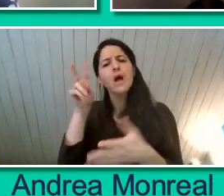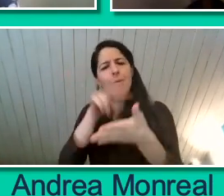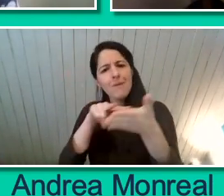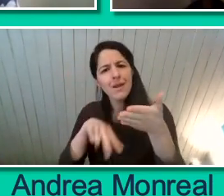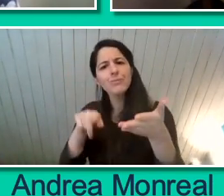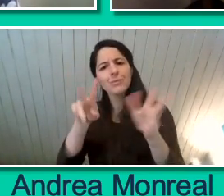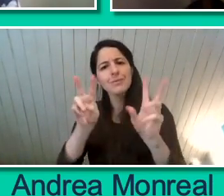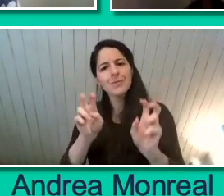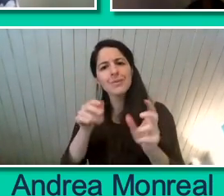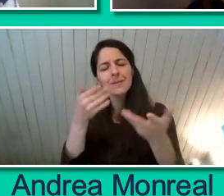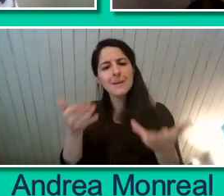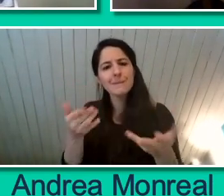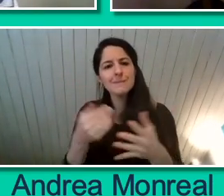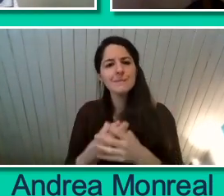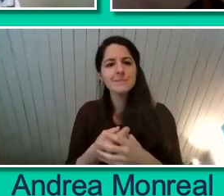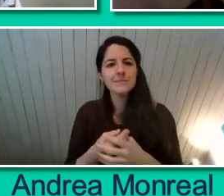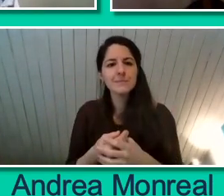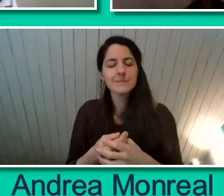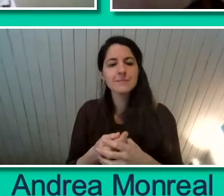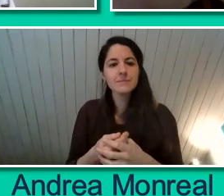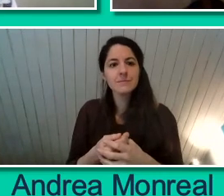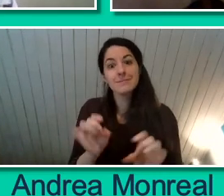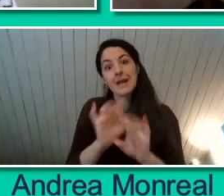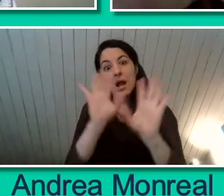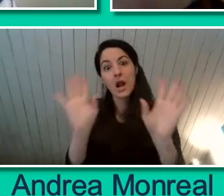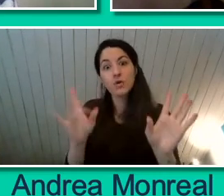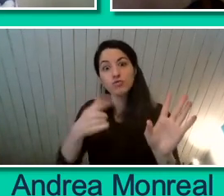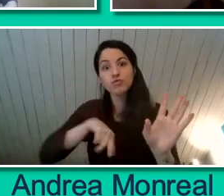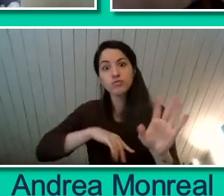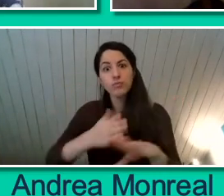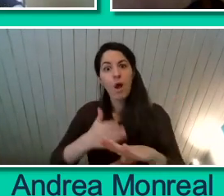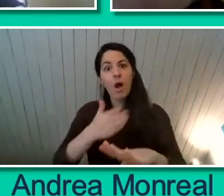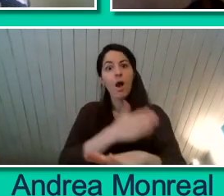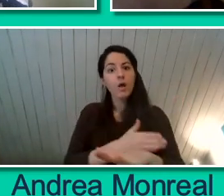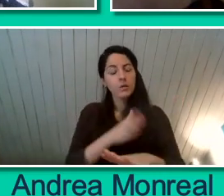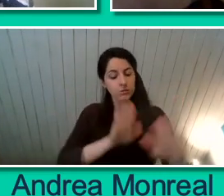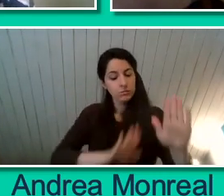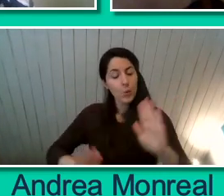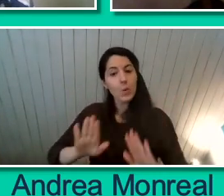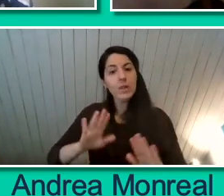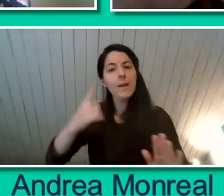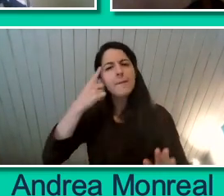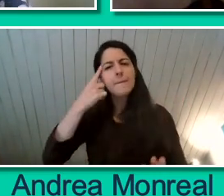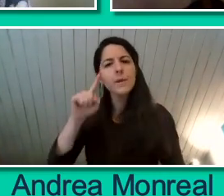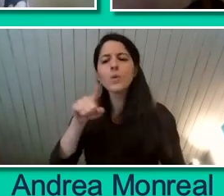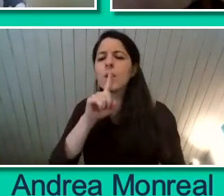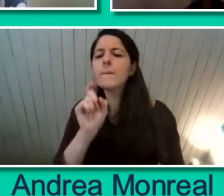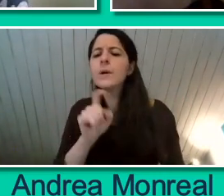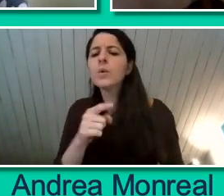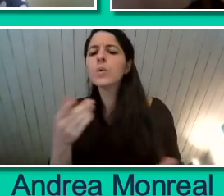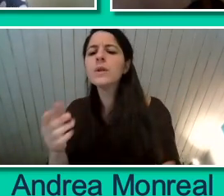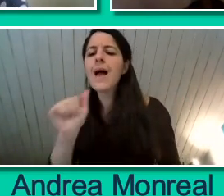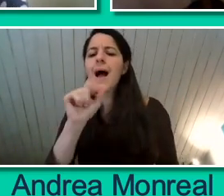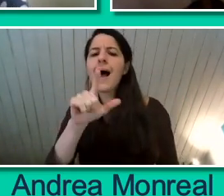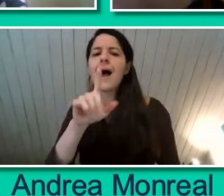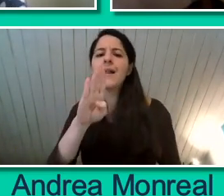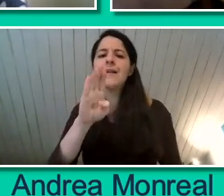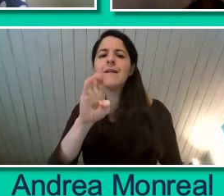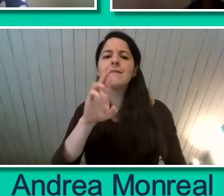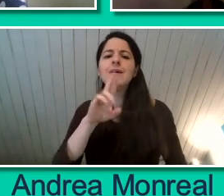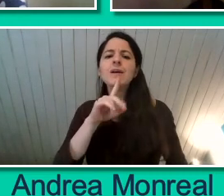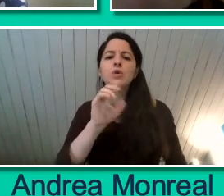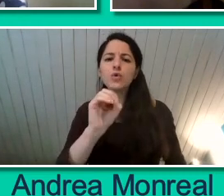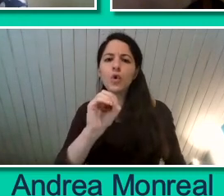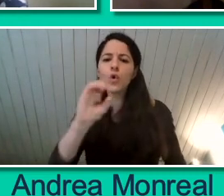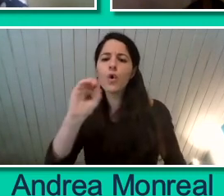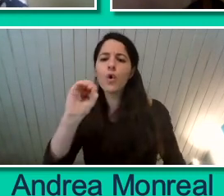porque obviamente hay que tomar medidas con respecto a ello. De hecho, hay una pregunta de Alberto Ochoa y nos dice, ¿hay otra forma de hacer el examen